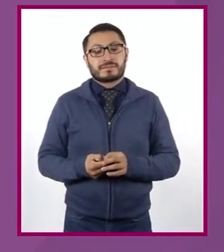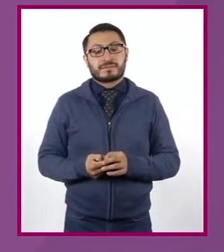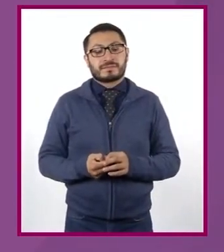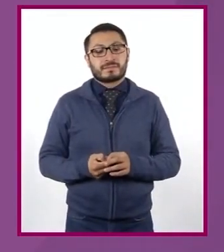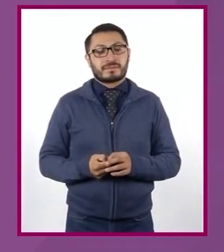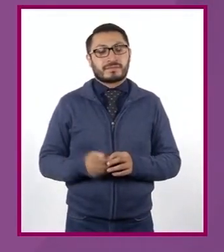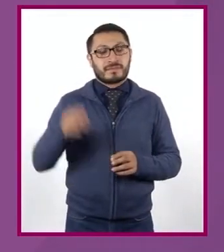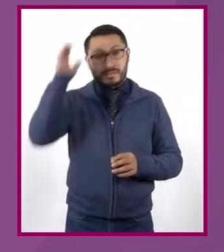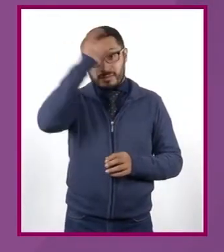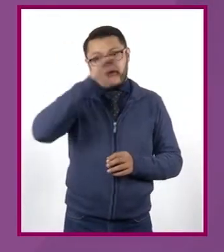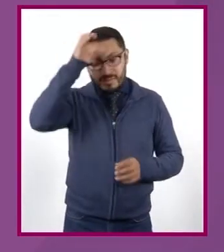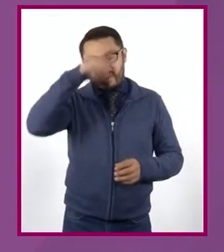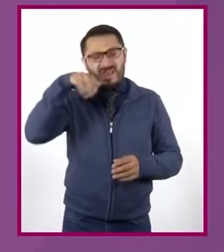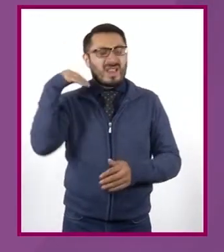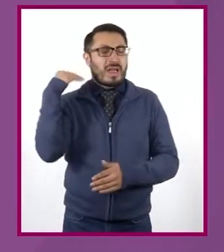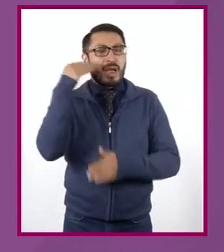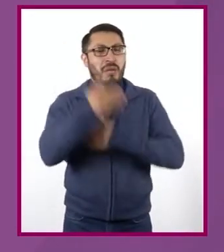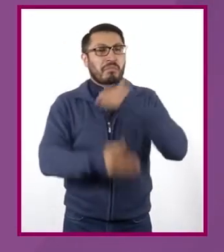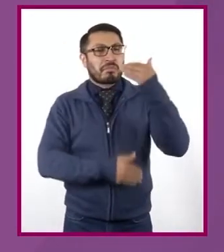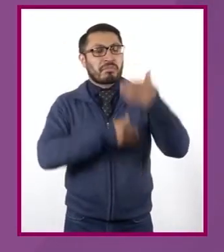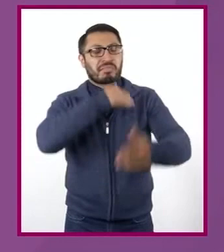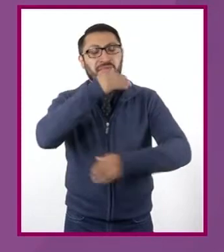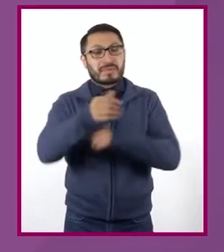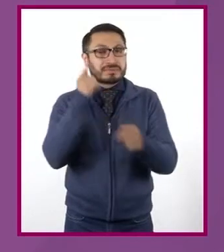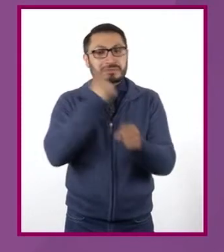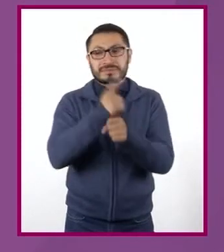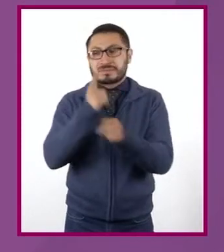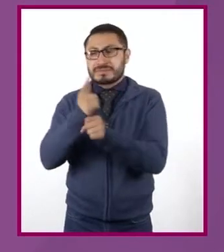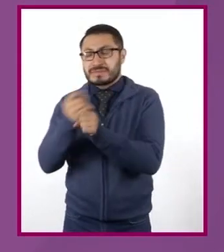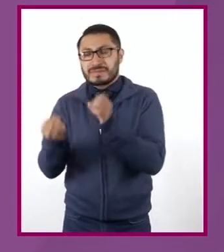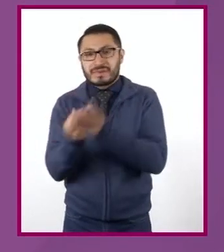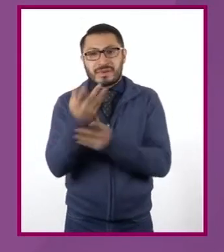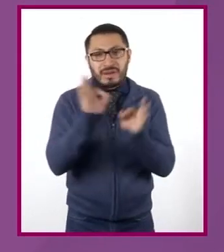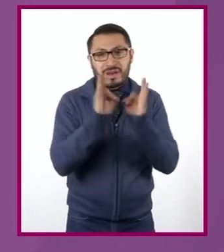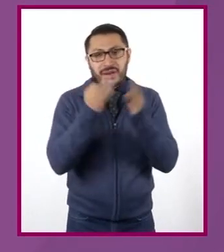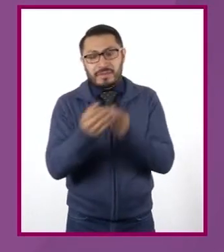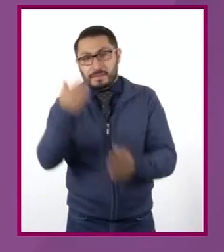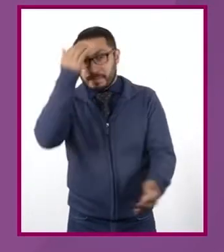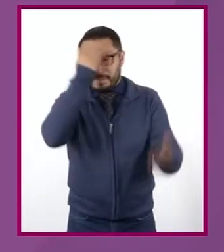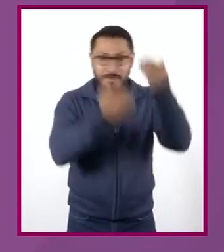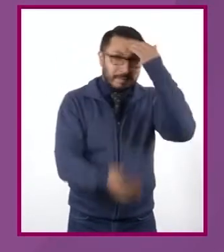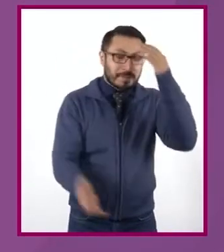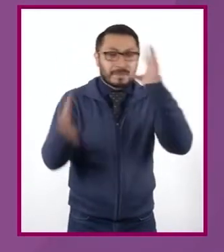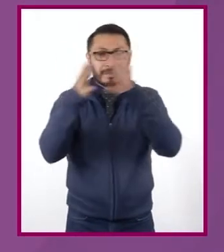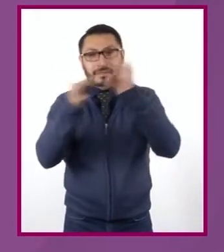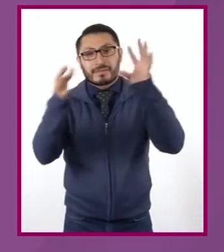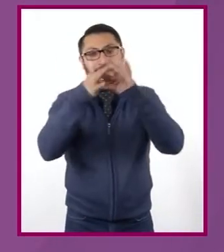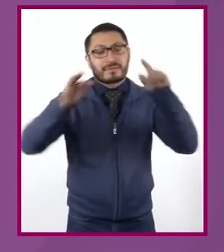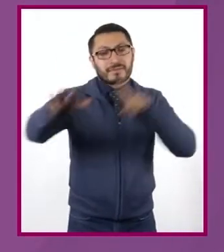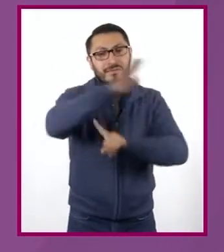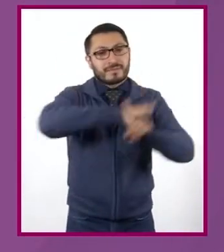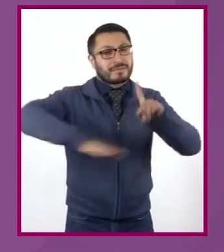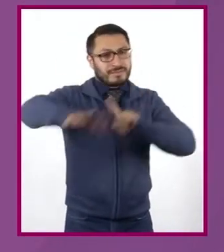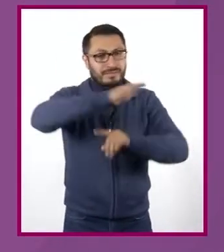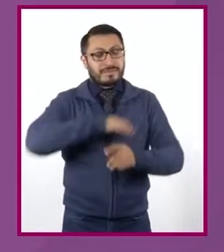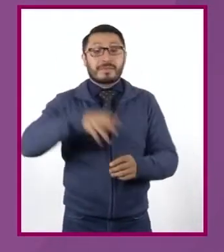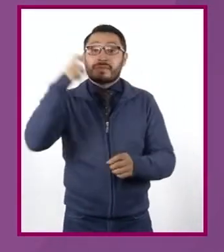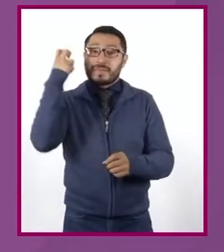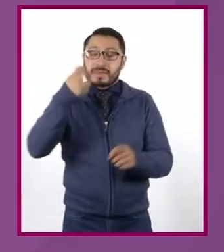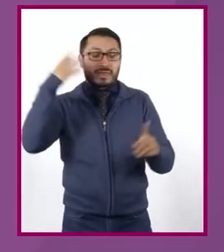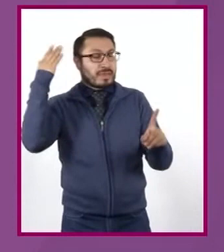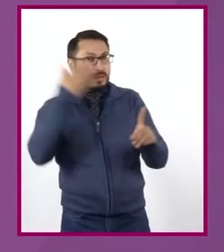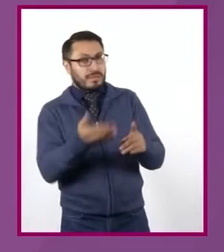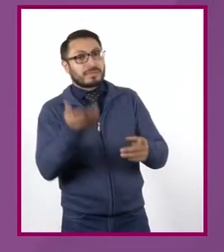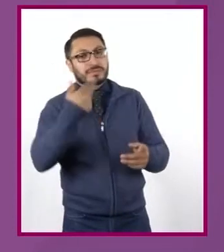La ciencia avanza en tanto se descubren nuevas formas de conocer y explicar los fenómenos en nuestro entorno, para lo cual